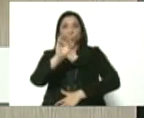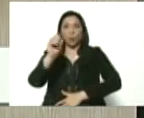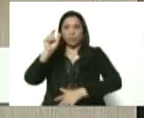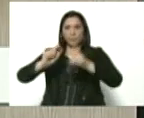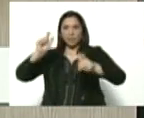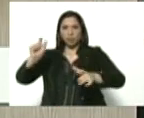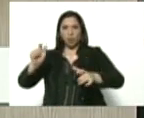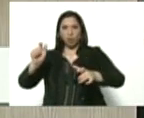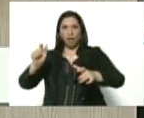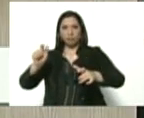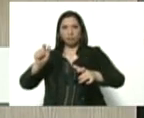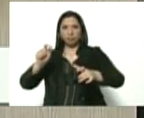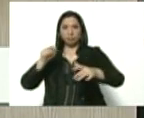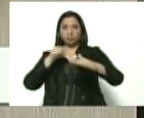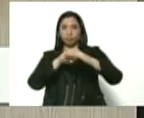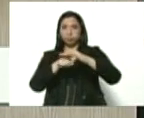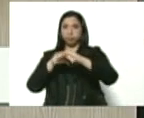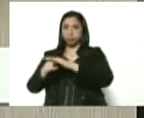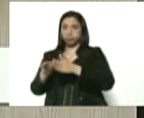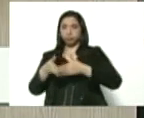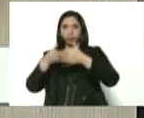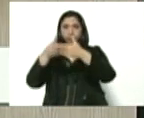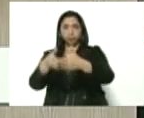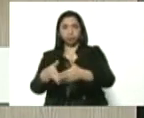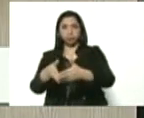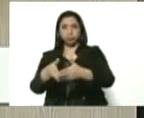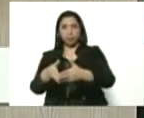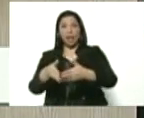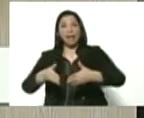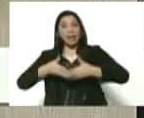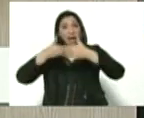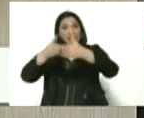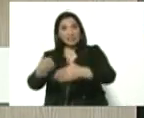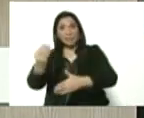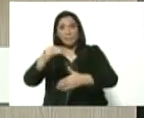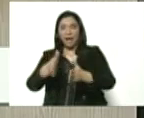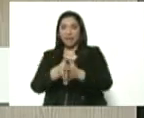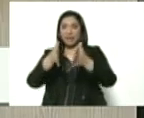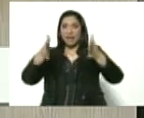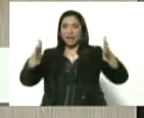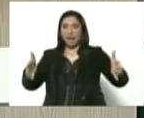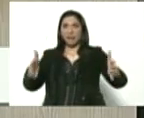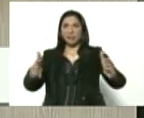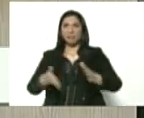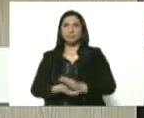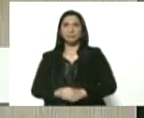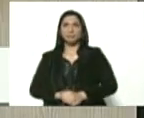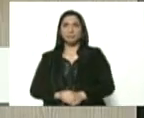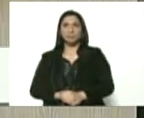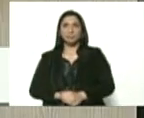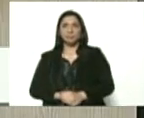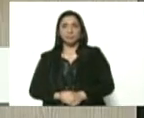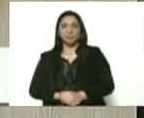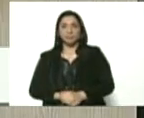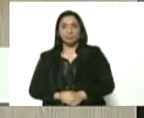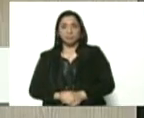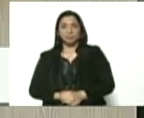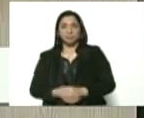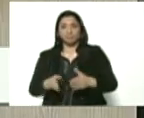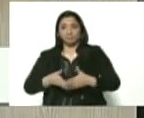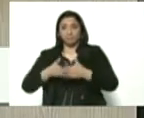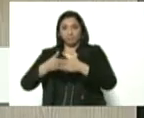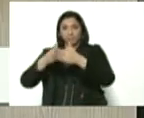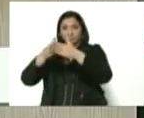personas. Supuestamente la lancha más grande seguiría a la lancha de alias